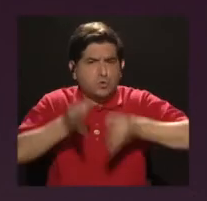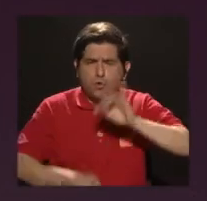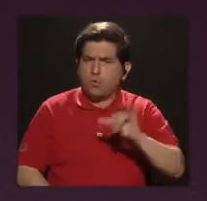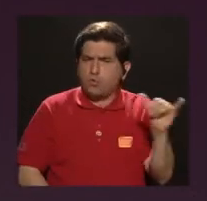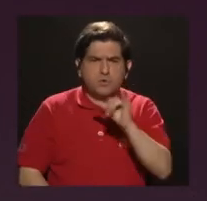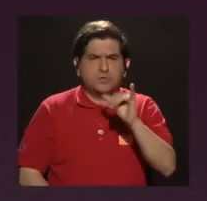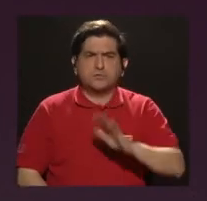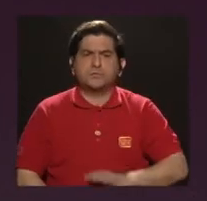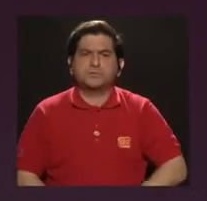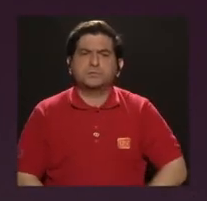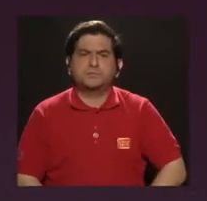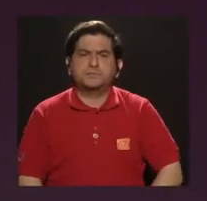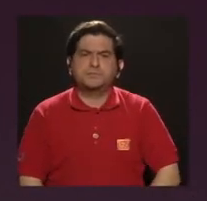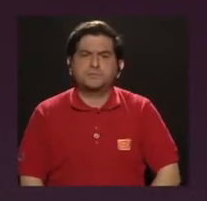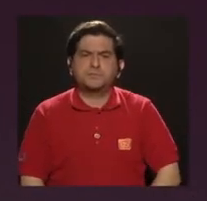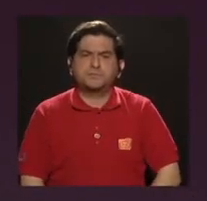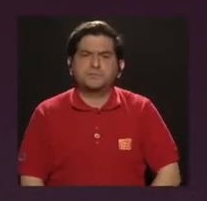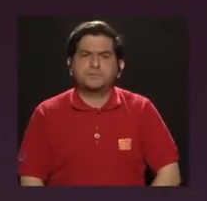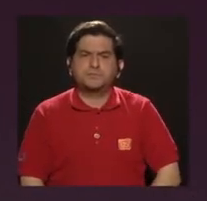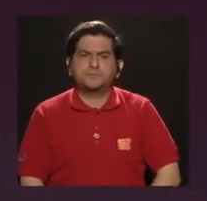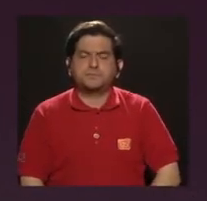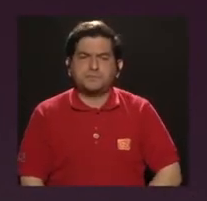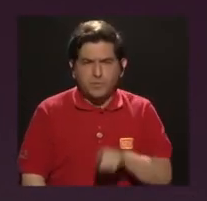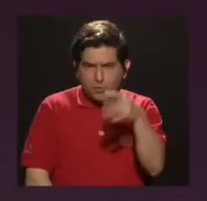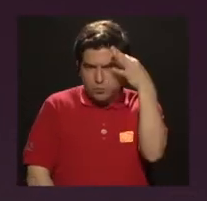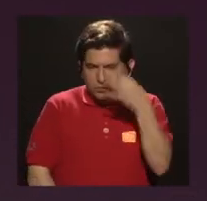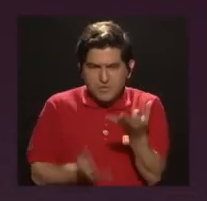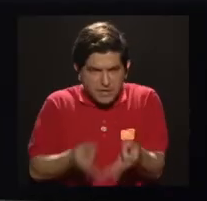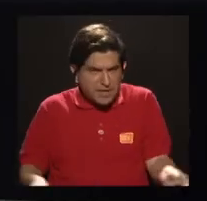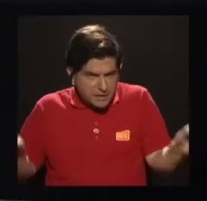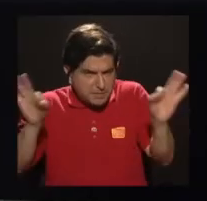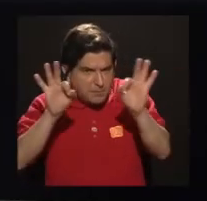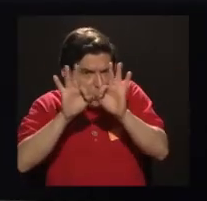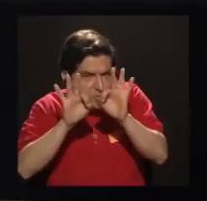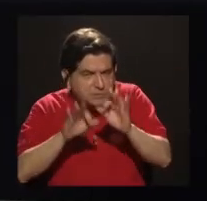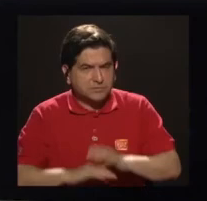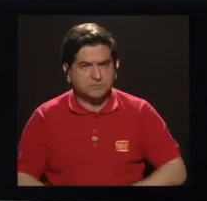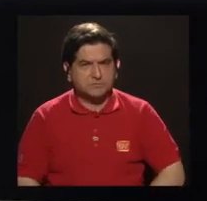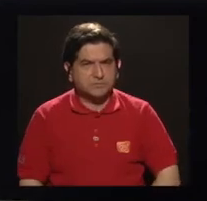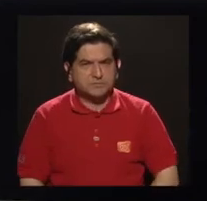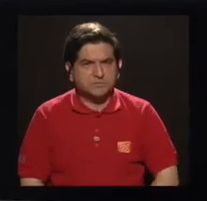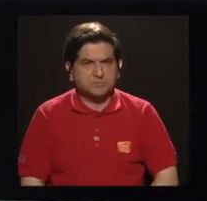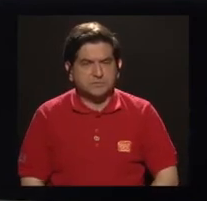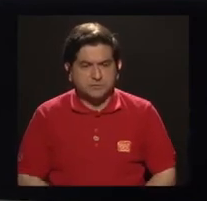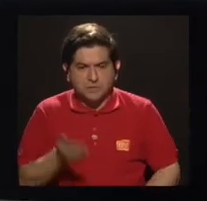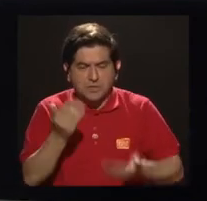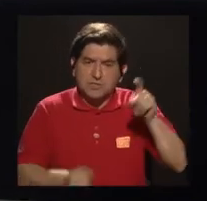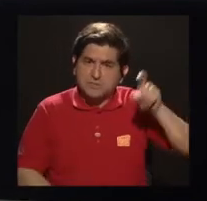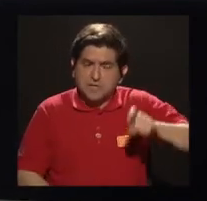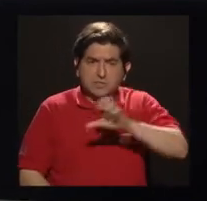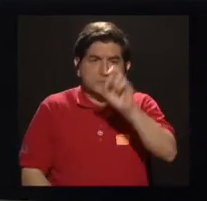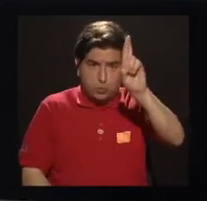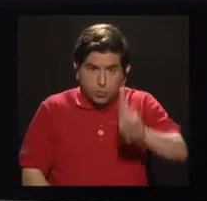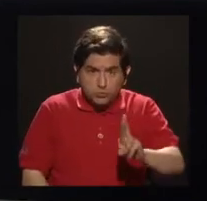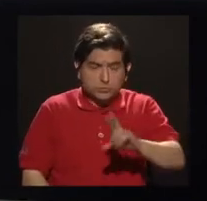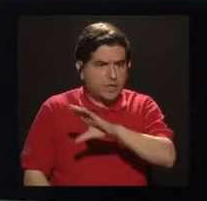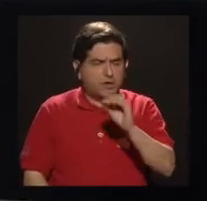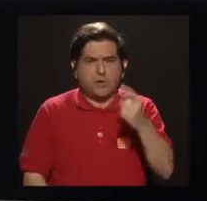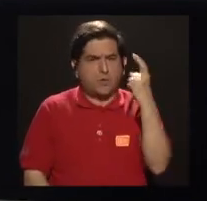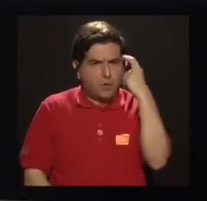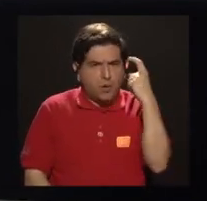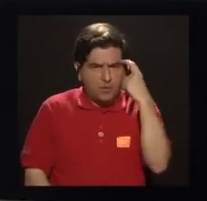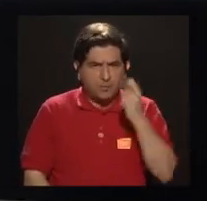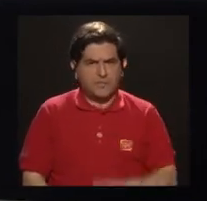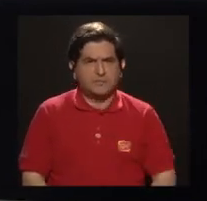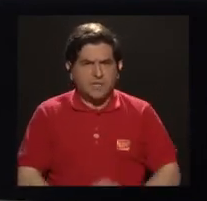el mismo tanis de crítica considero es importante que sería necesario en costa rica o mejor no pensar